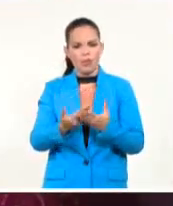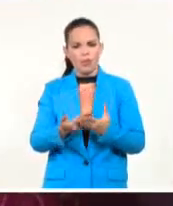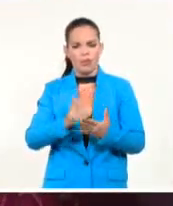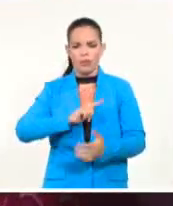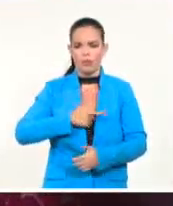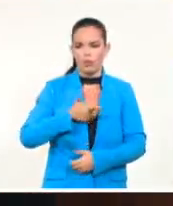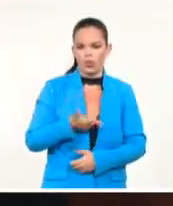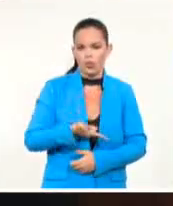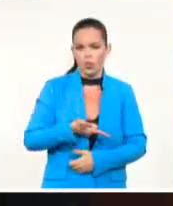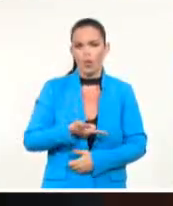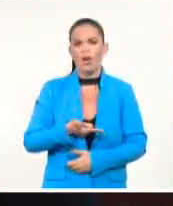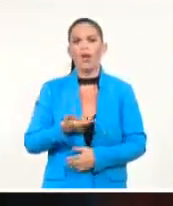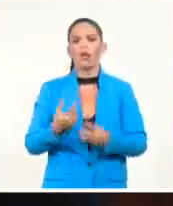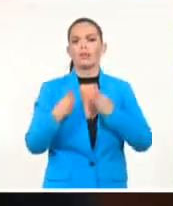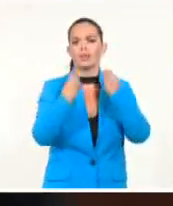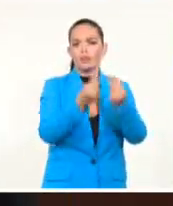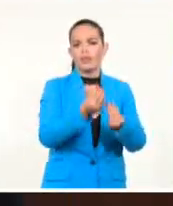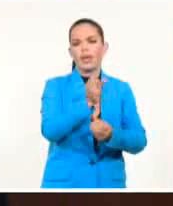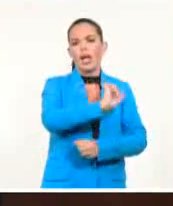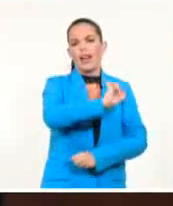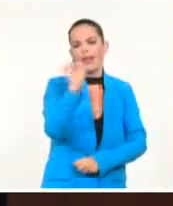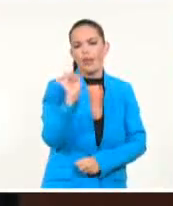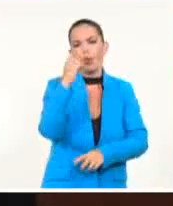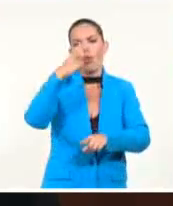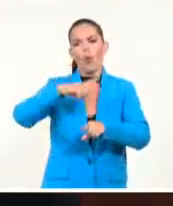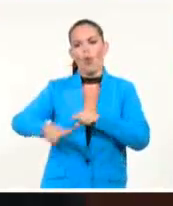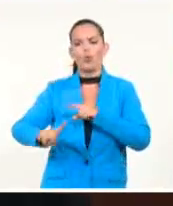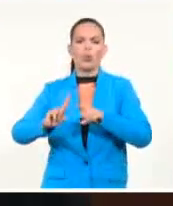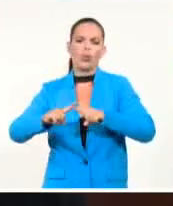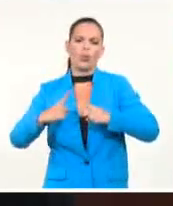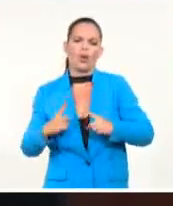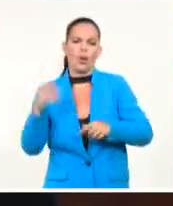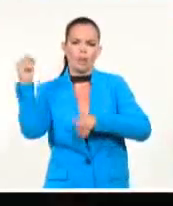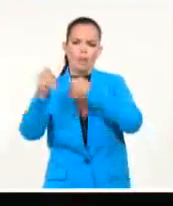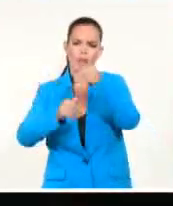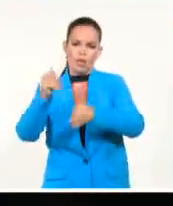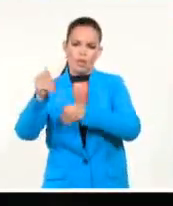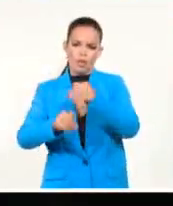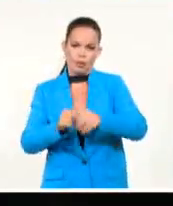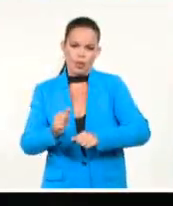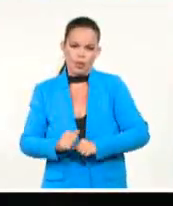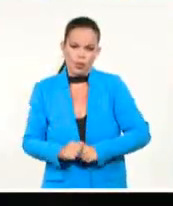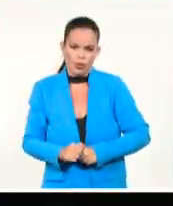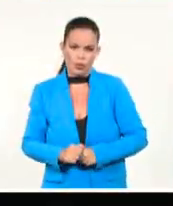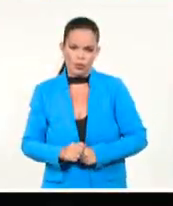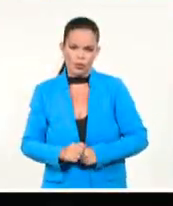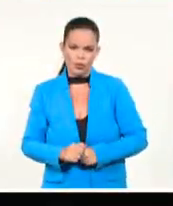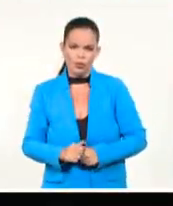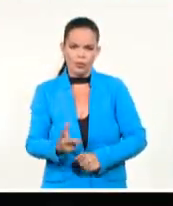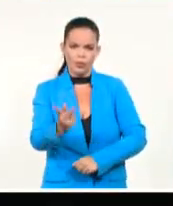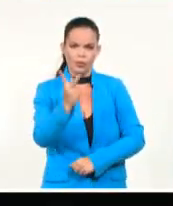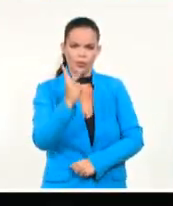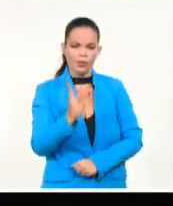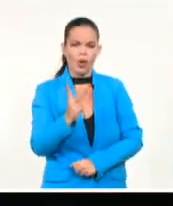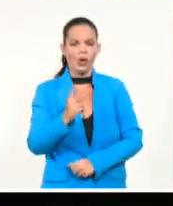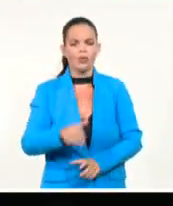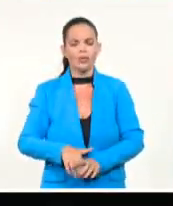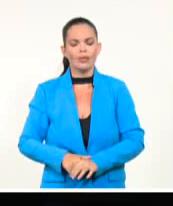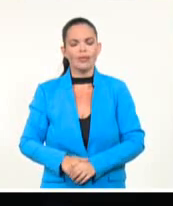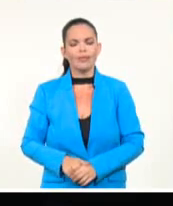de participación. Ambos lauros fueron a las manos de Kenia Rodríguez y Ernesto Peña,